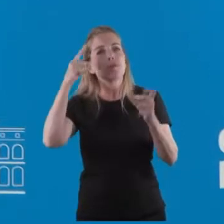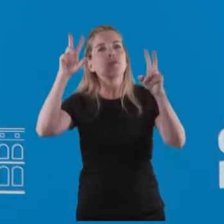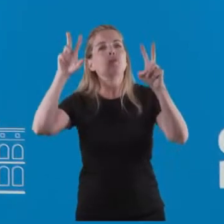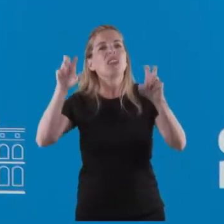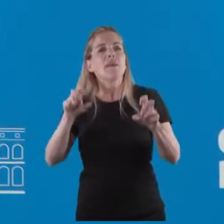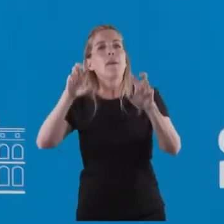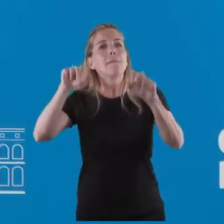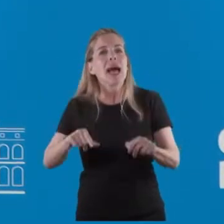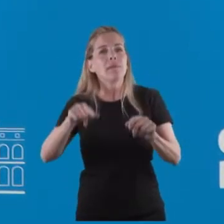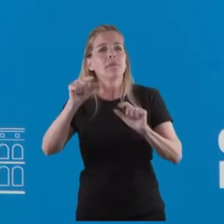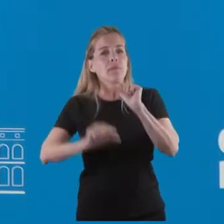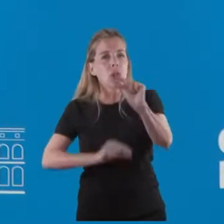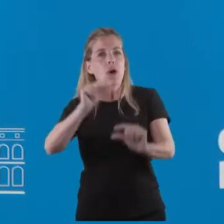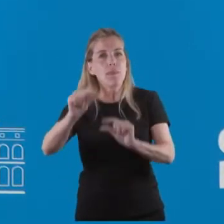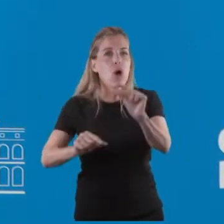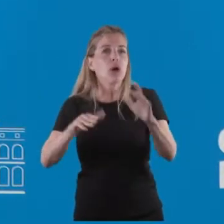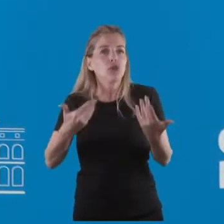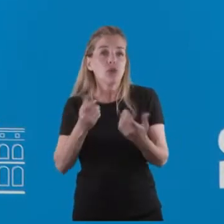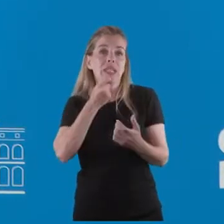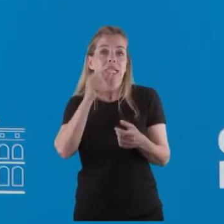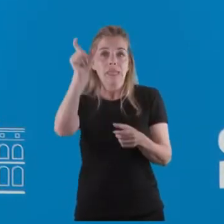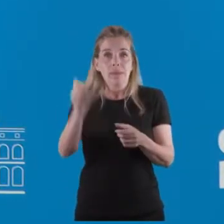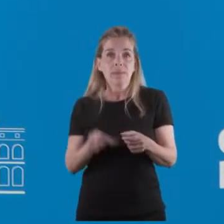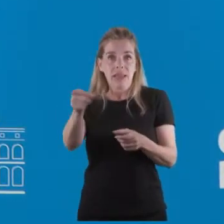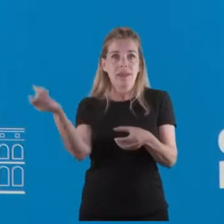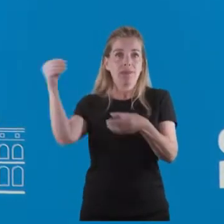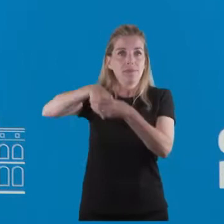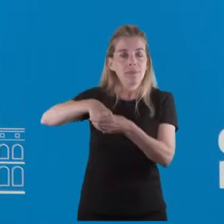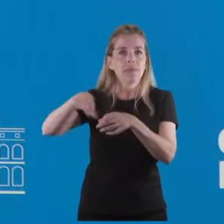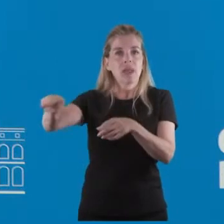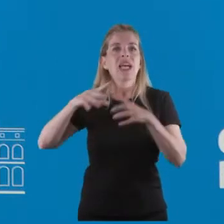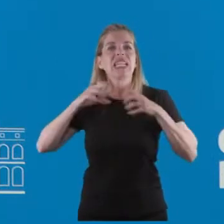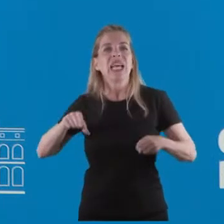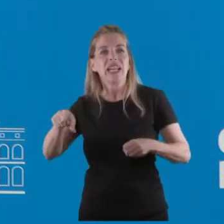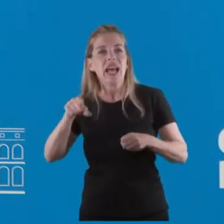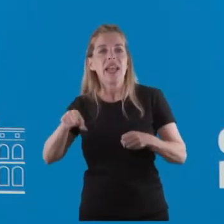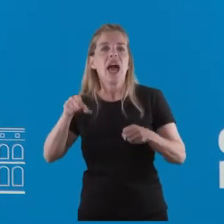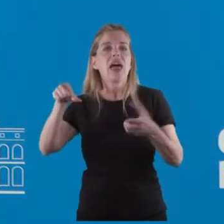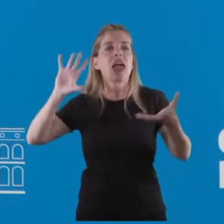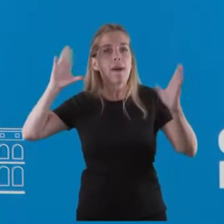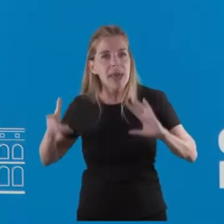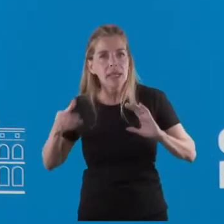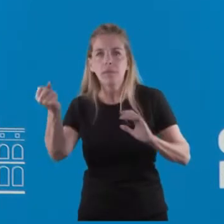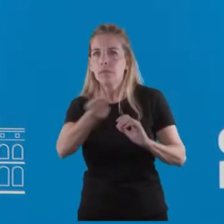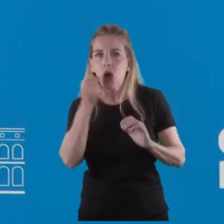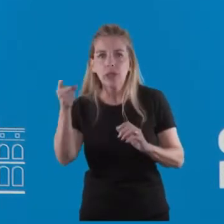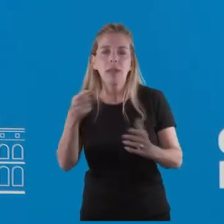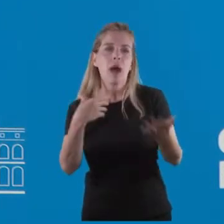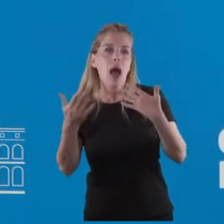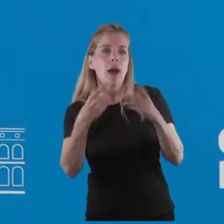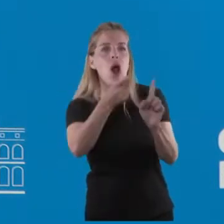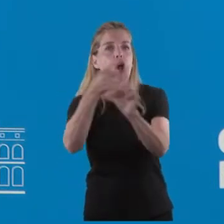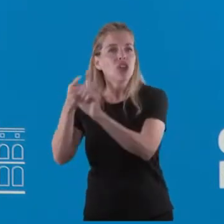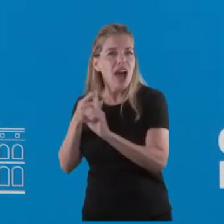sendero de cómo llegar hasta allí y entonces decirle nicolini va a ser fundamental en conversar con las organizaciones de que representan